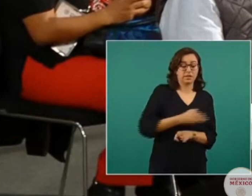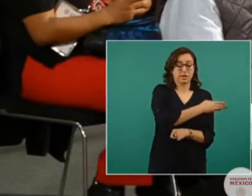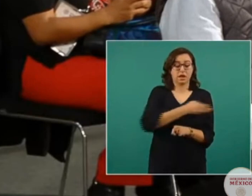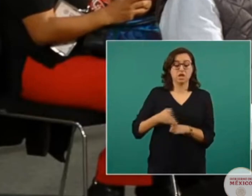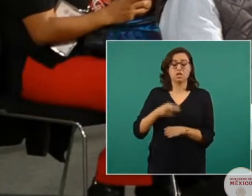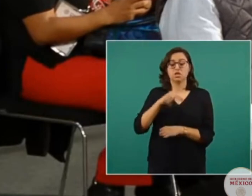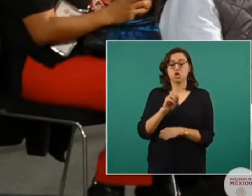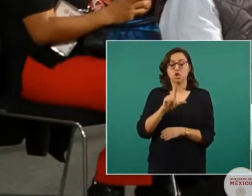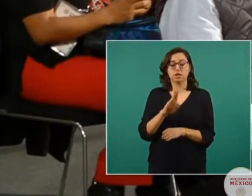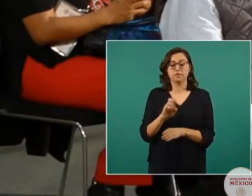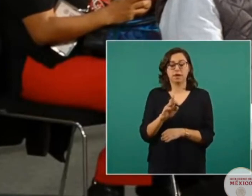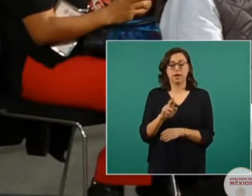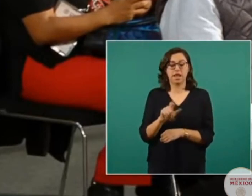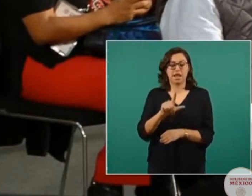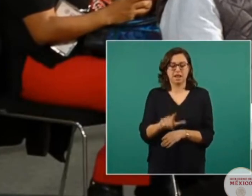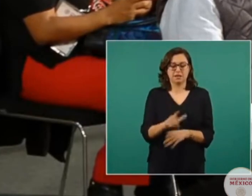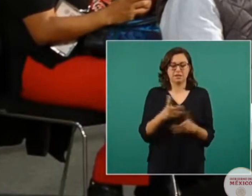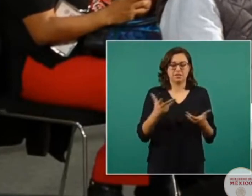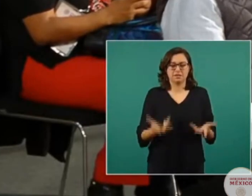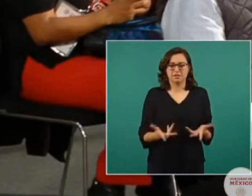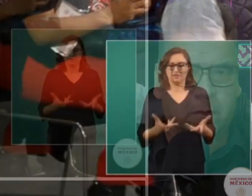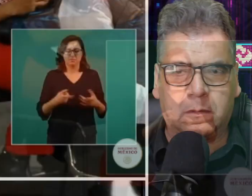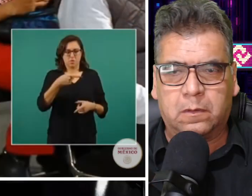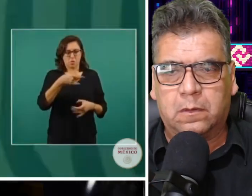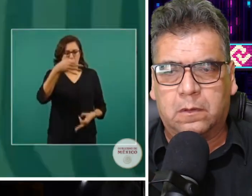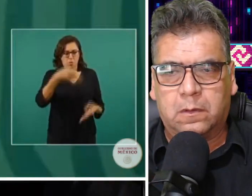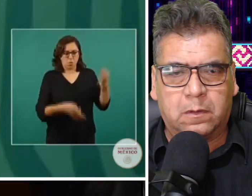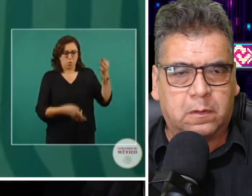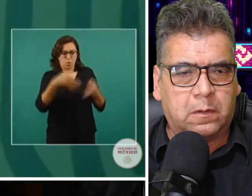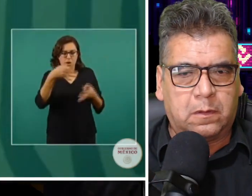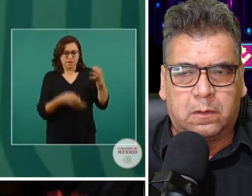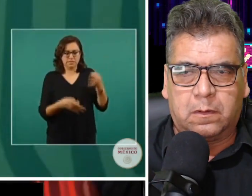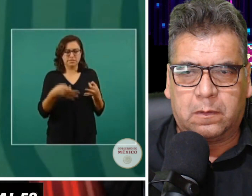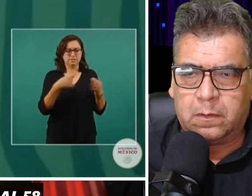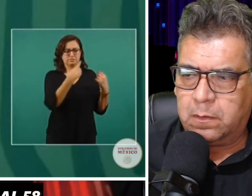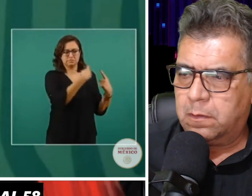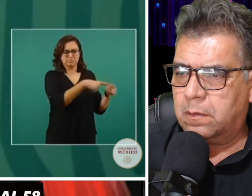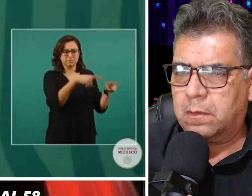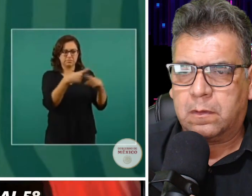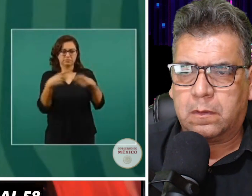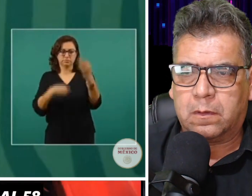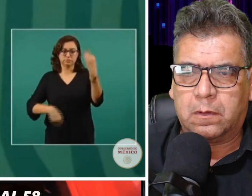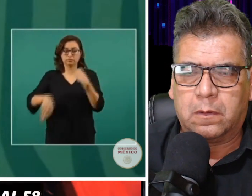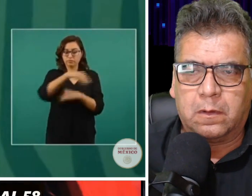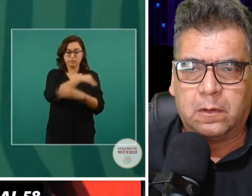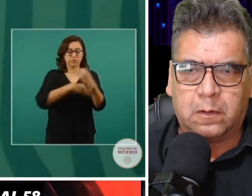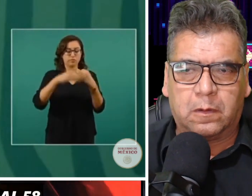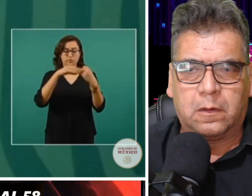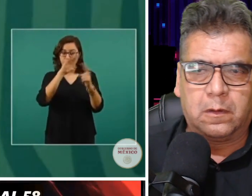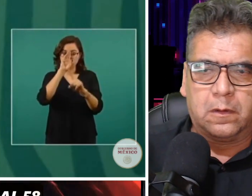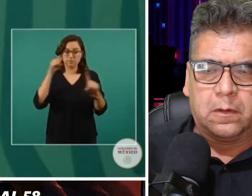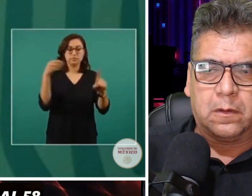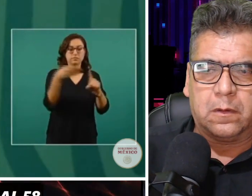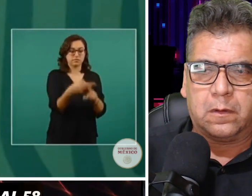todos los mecanismos para proteger a las empresas particulares y, en particular,